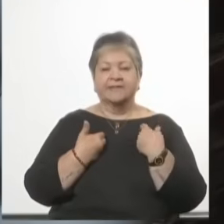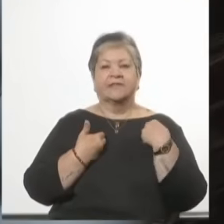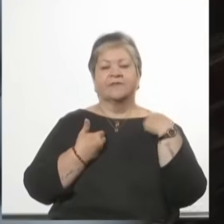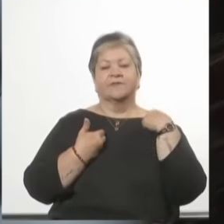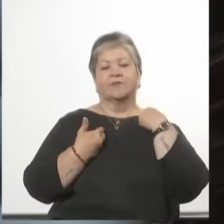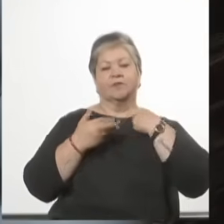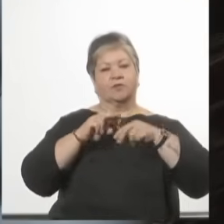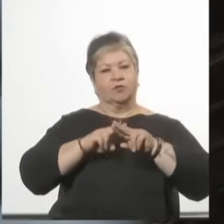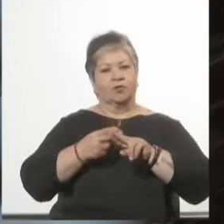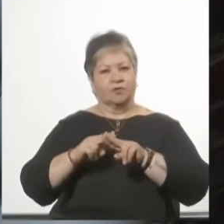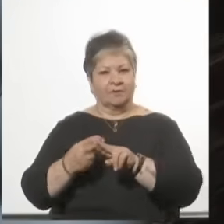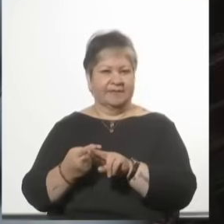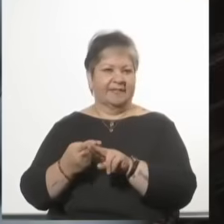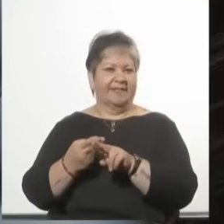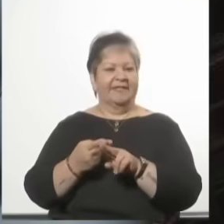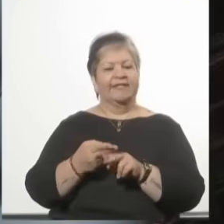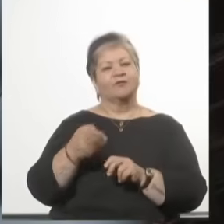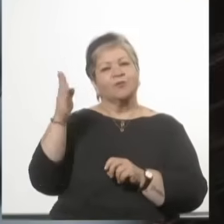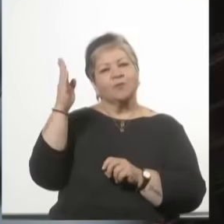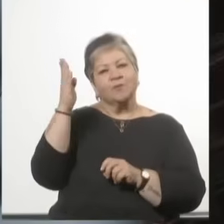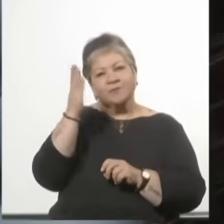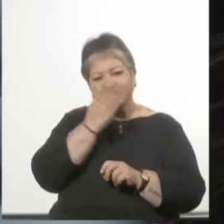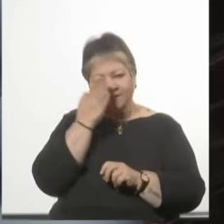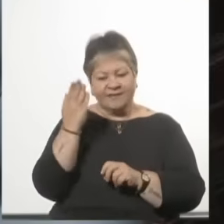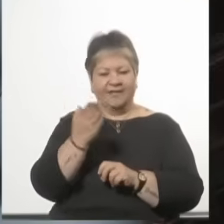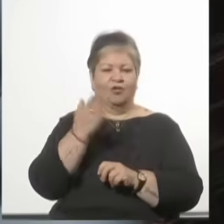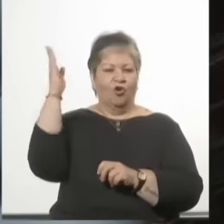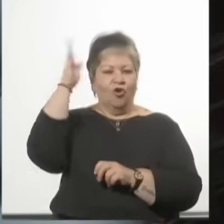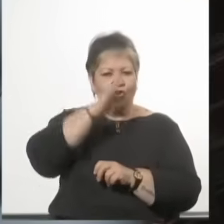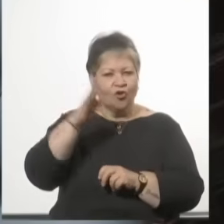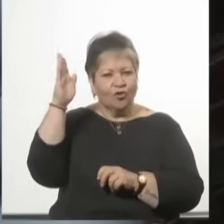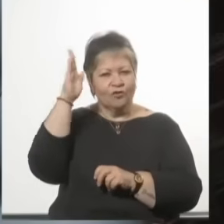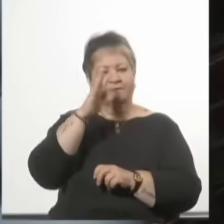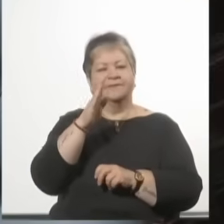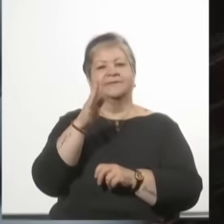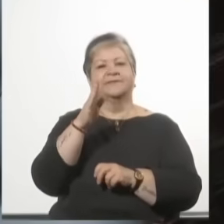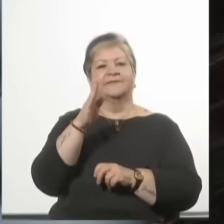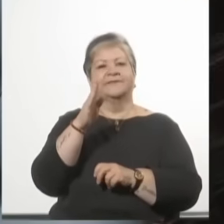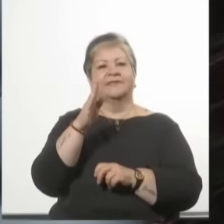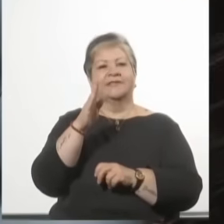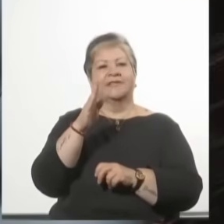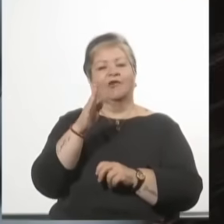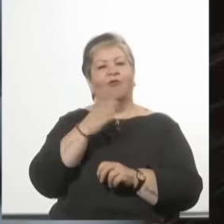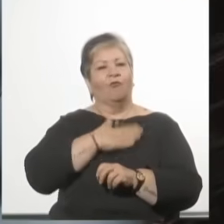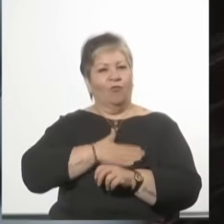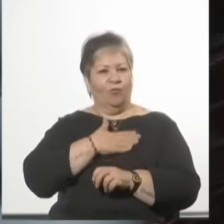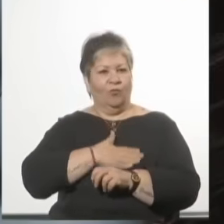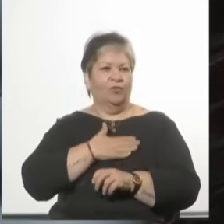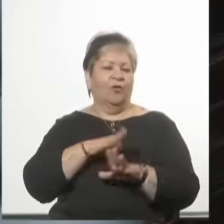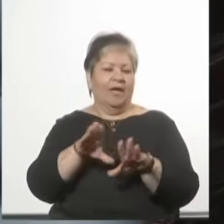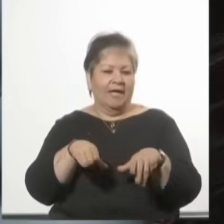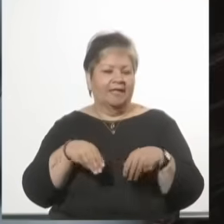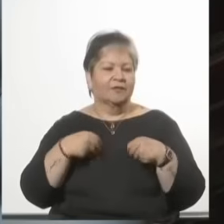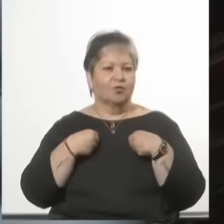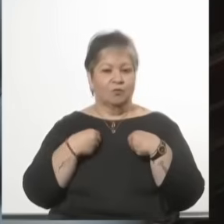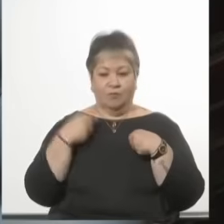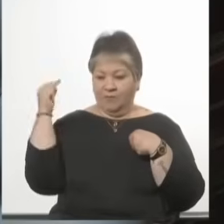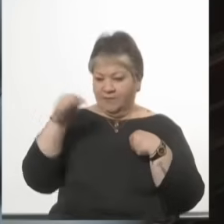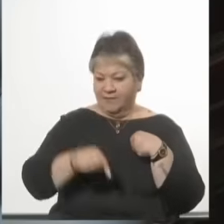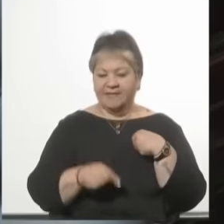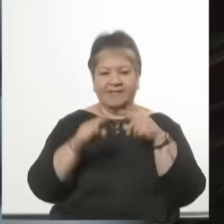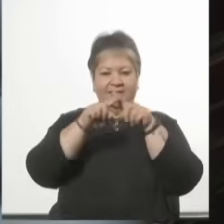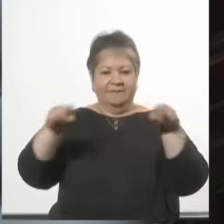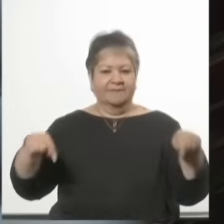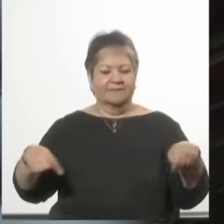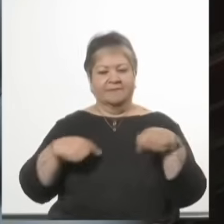lo he sostenido, es un enorme privilegio y honor que con sumo gusto asumo comparecer hoy ante este